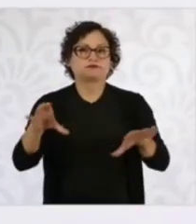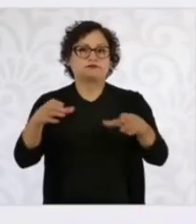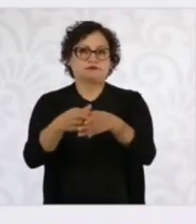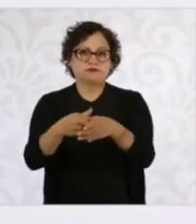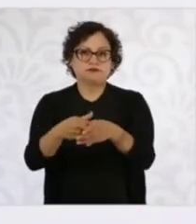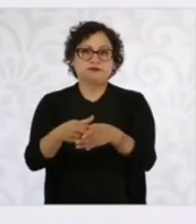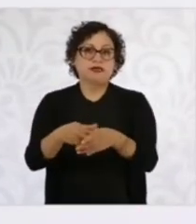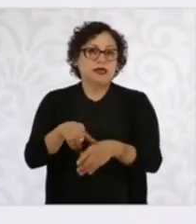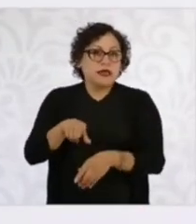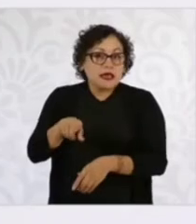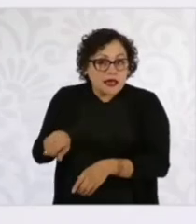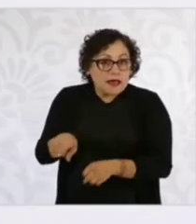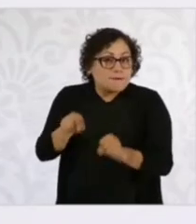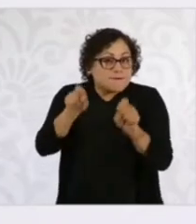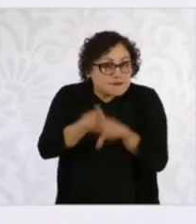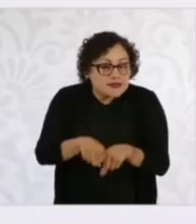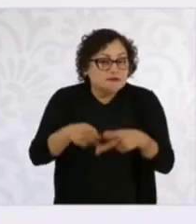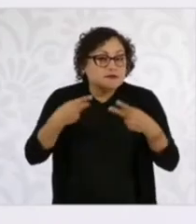Juárez.